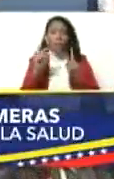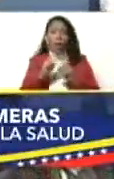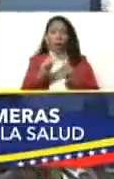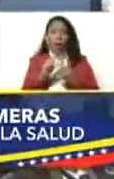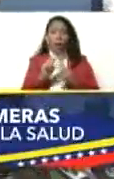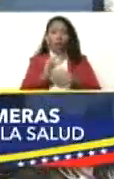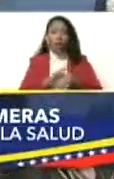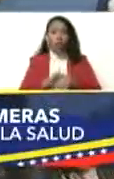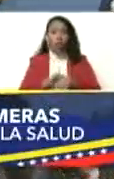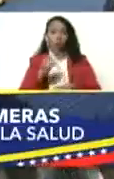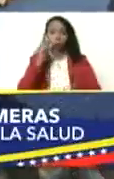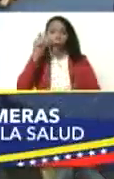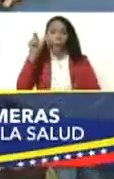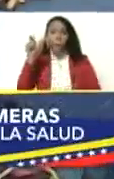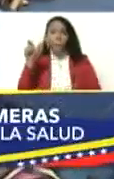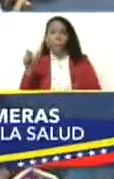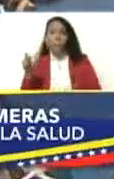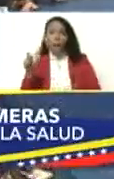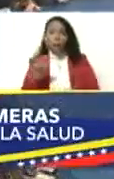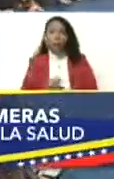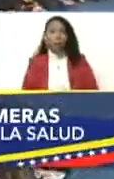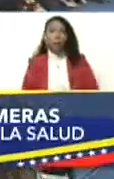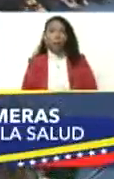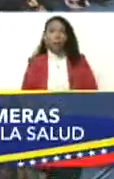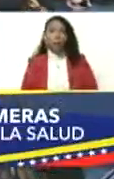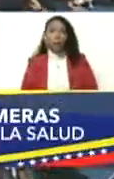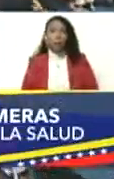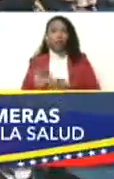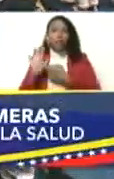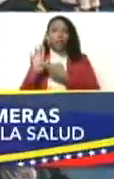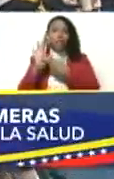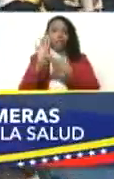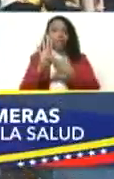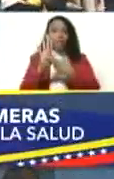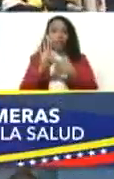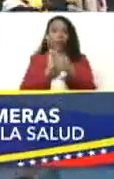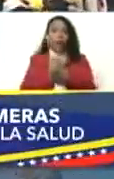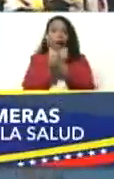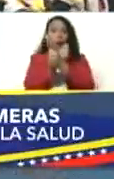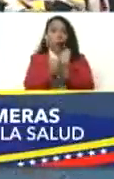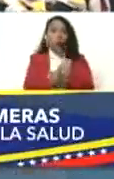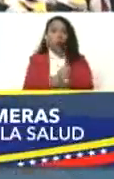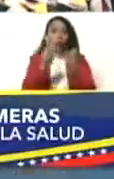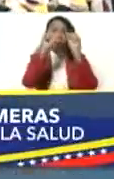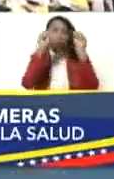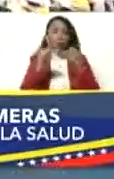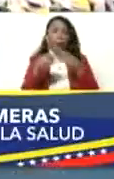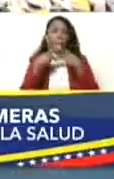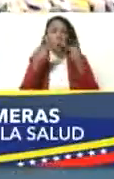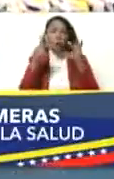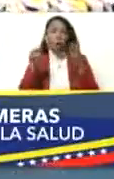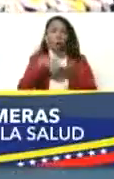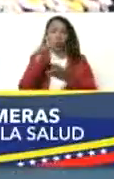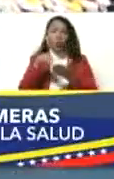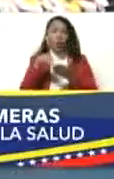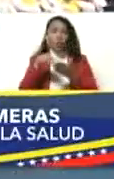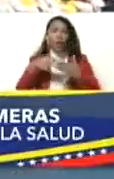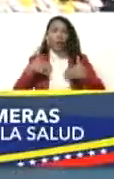doctor Rodolfo Valentín Palma Figuera, en representación de los graduandos del Sistema Público Nacional de la Salud.